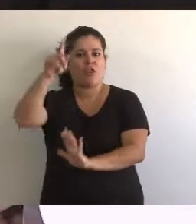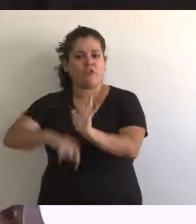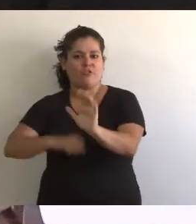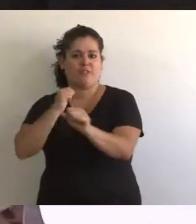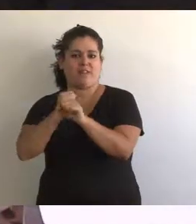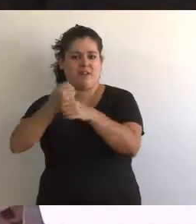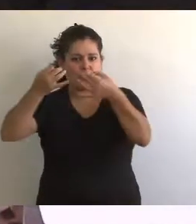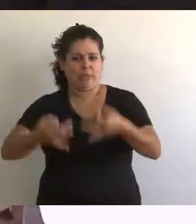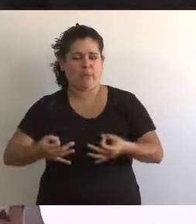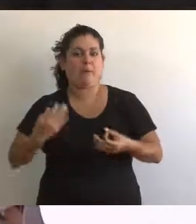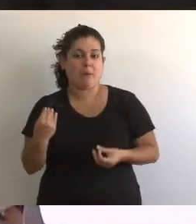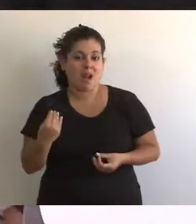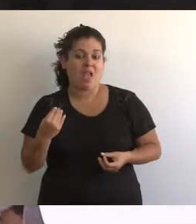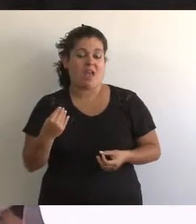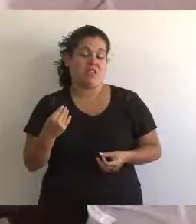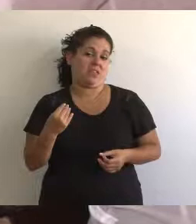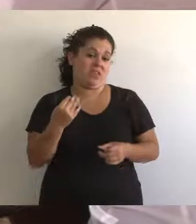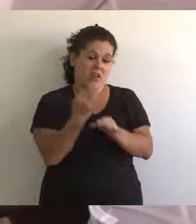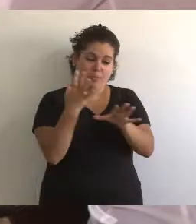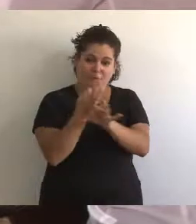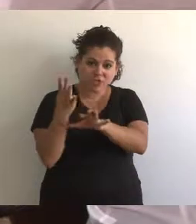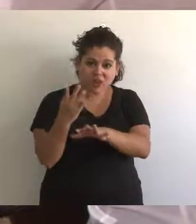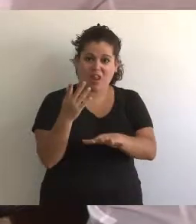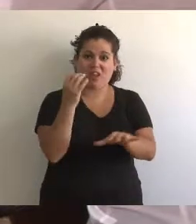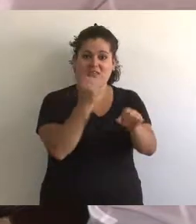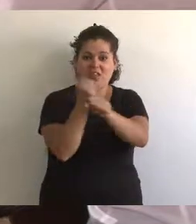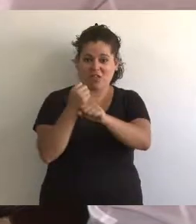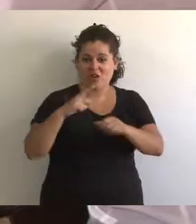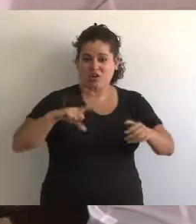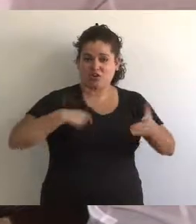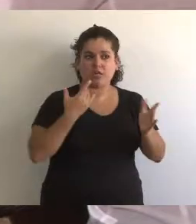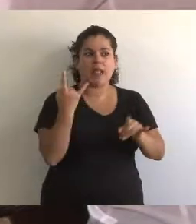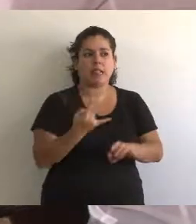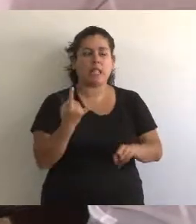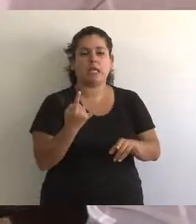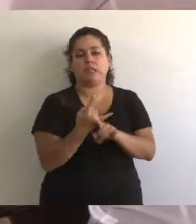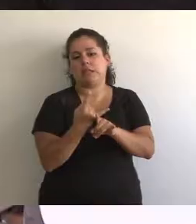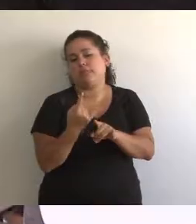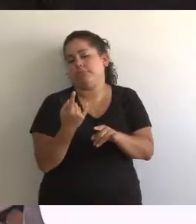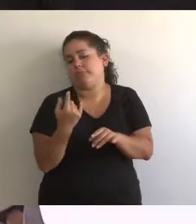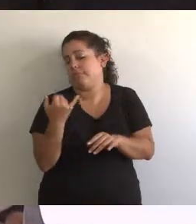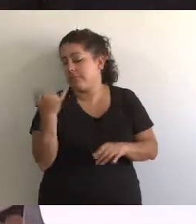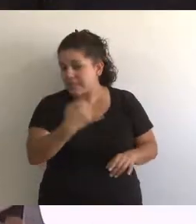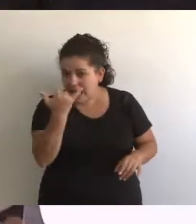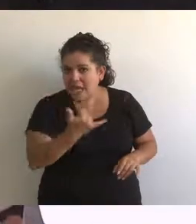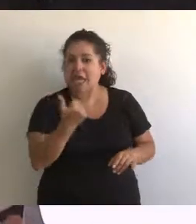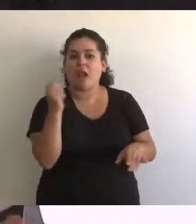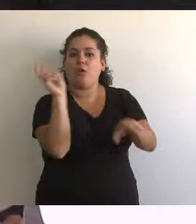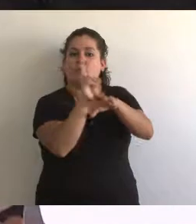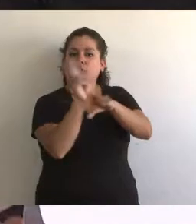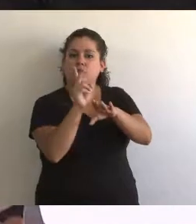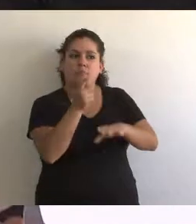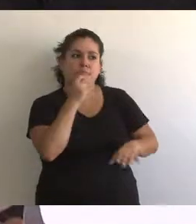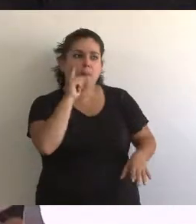ley del contrato de trabajo, donde tengan todas las protecciones que cualquier tarea